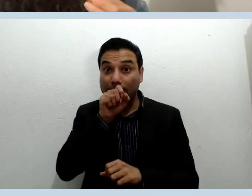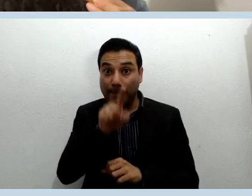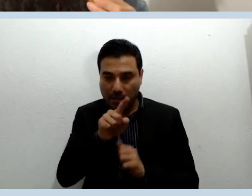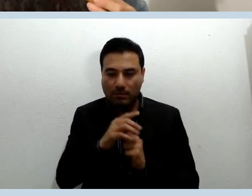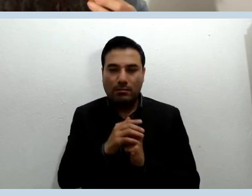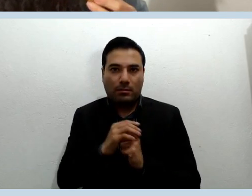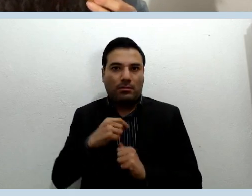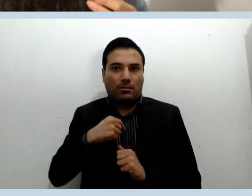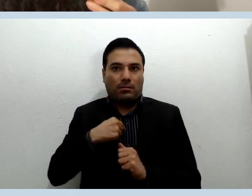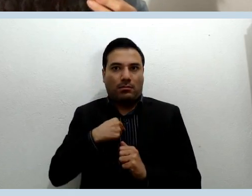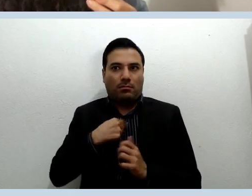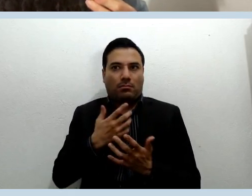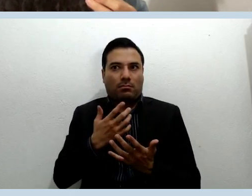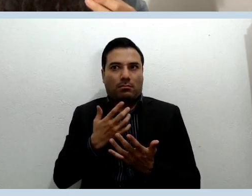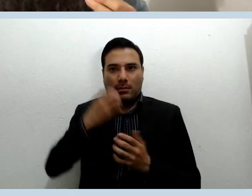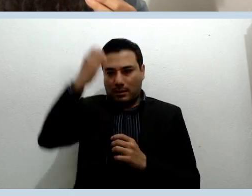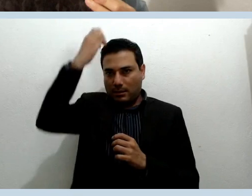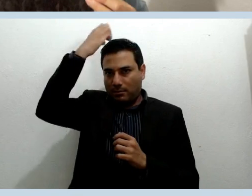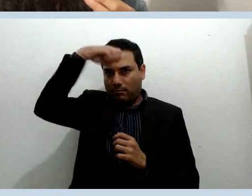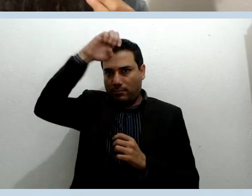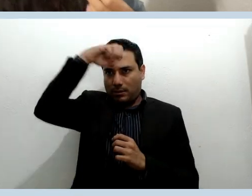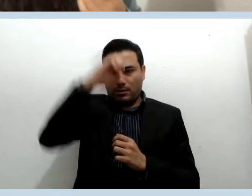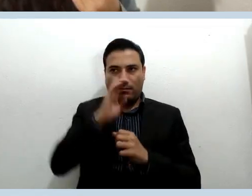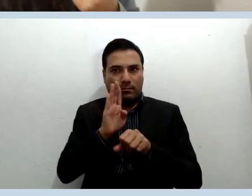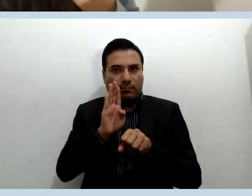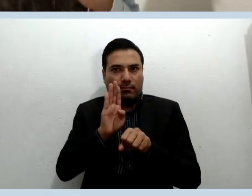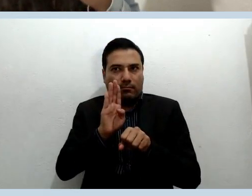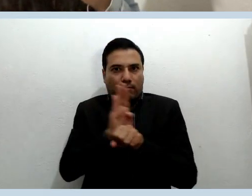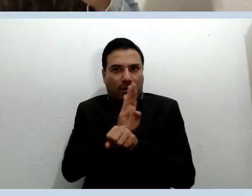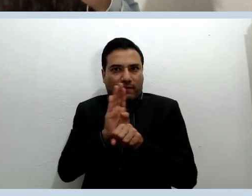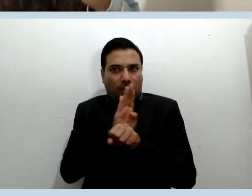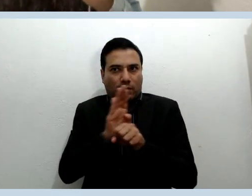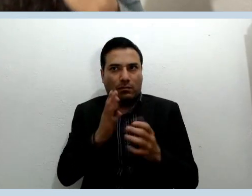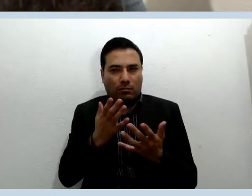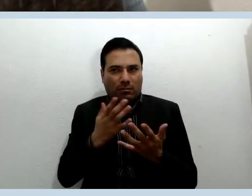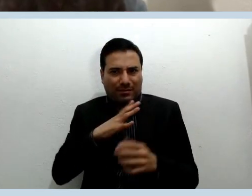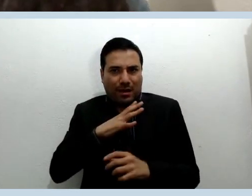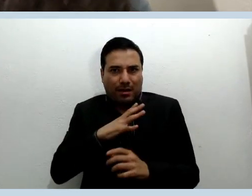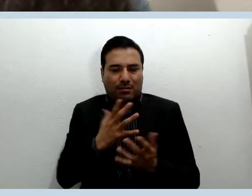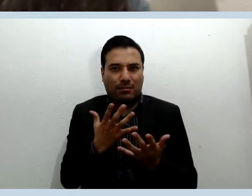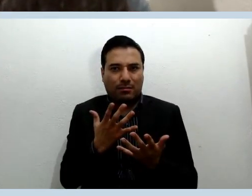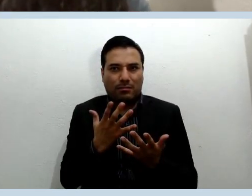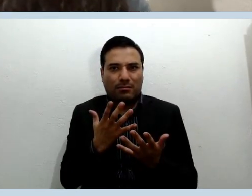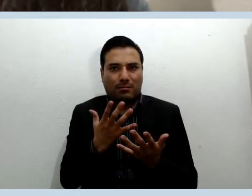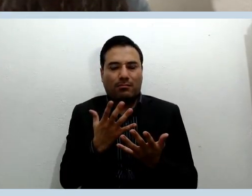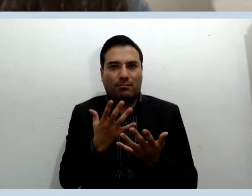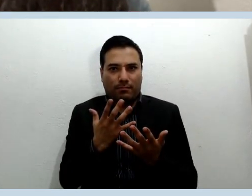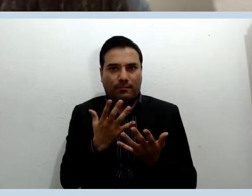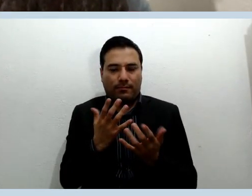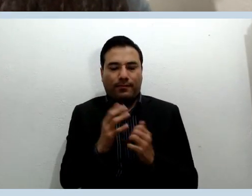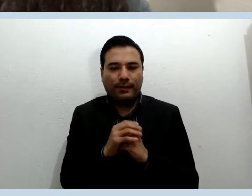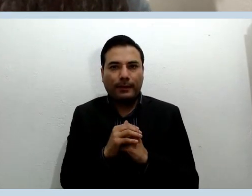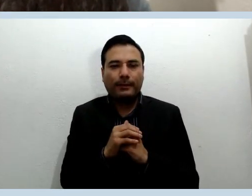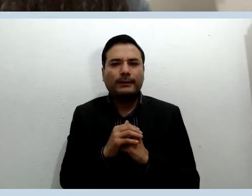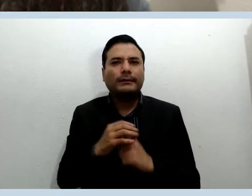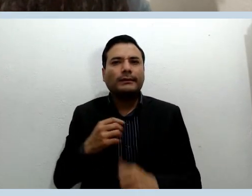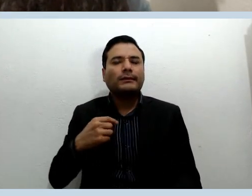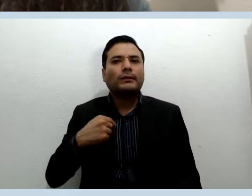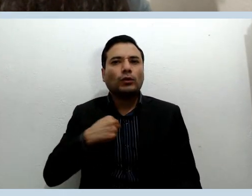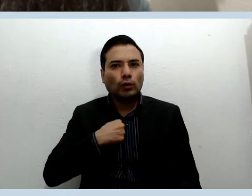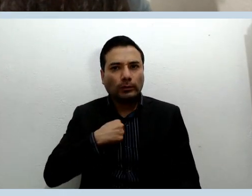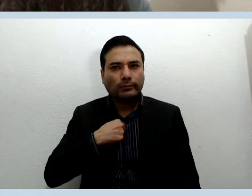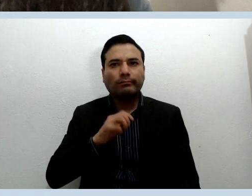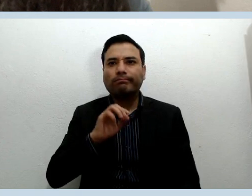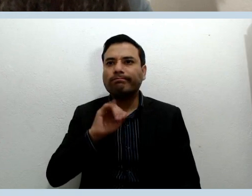Eh pues es mayor no Y obviamente no me voy a forzar ni nada pero para mí sí eh